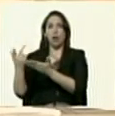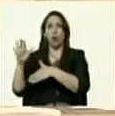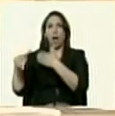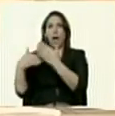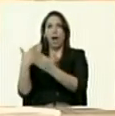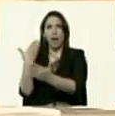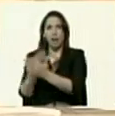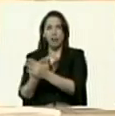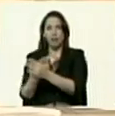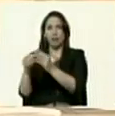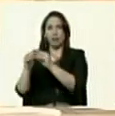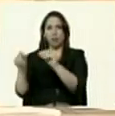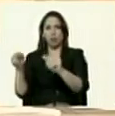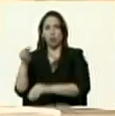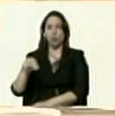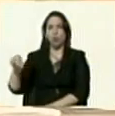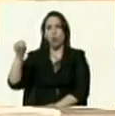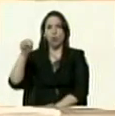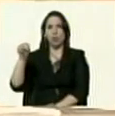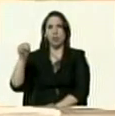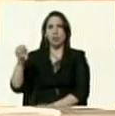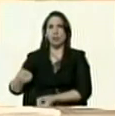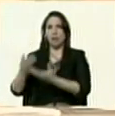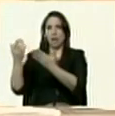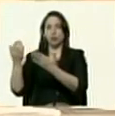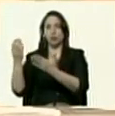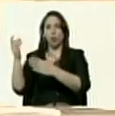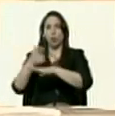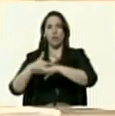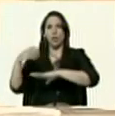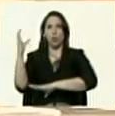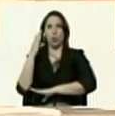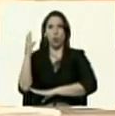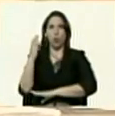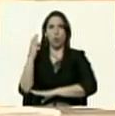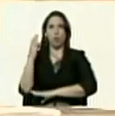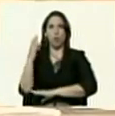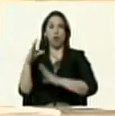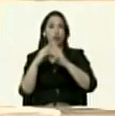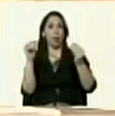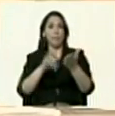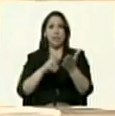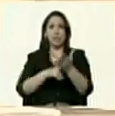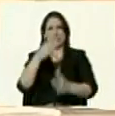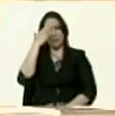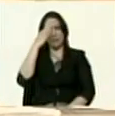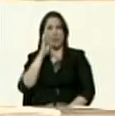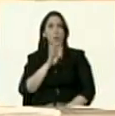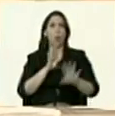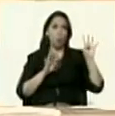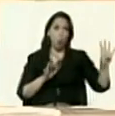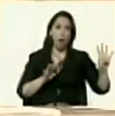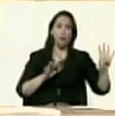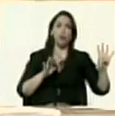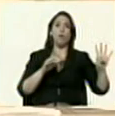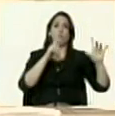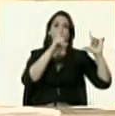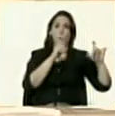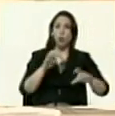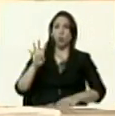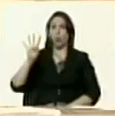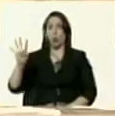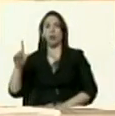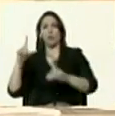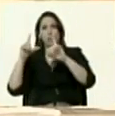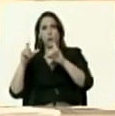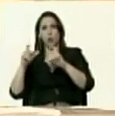de Santander y entregárselo al gobierno de Colombia. Toda la verdad se ha sabido. Cuatro fotos más cuatro fotos. Y una gran